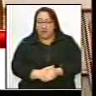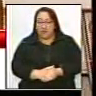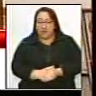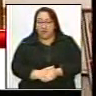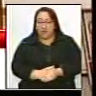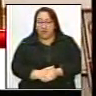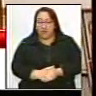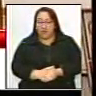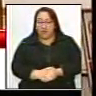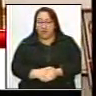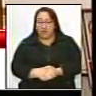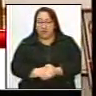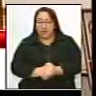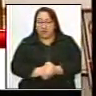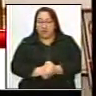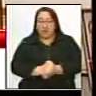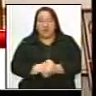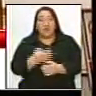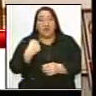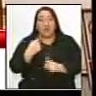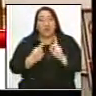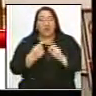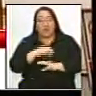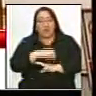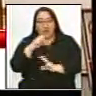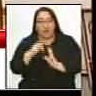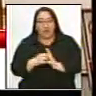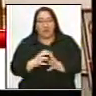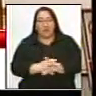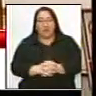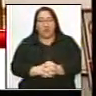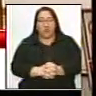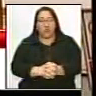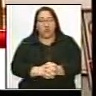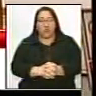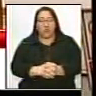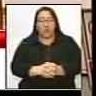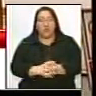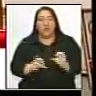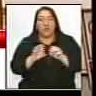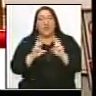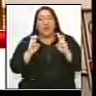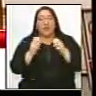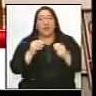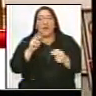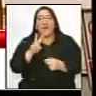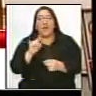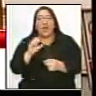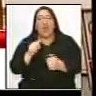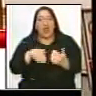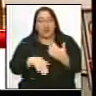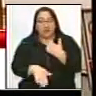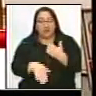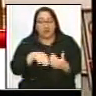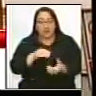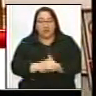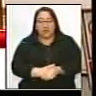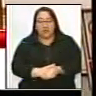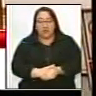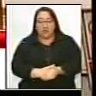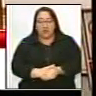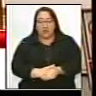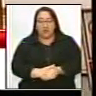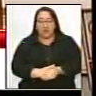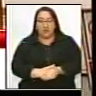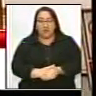noviembre. Tenemos proyectos de un anillo vial y de un